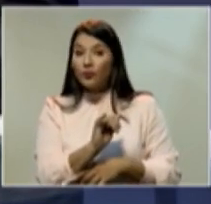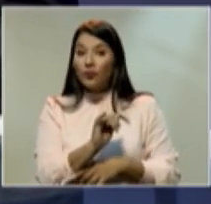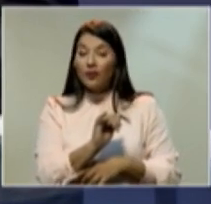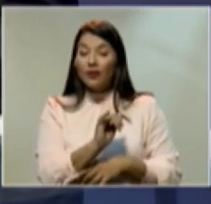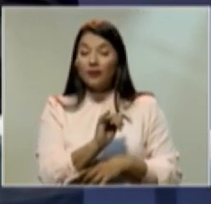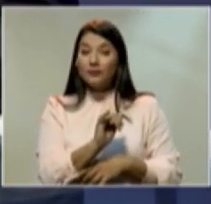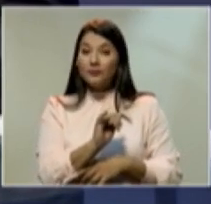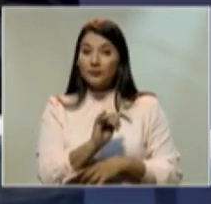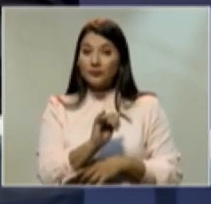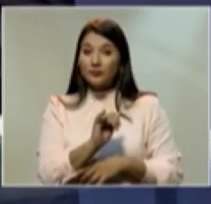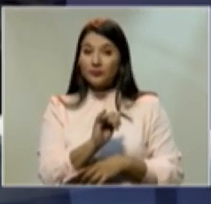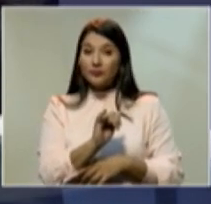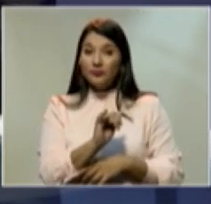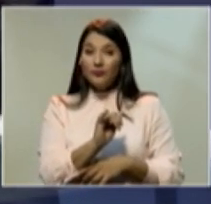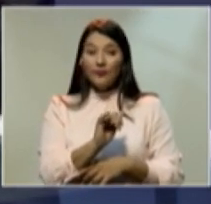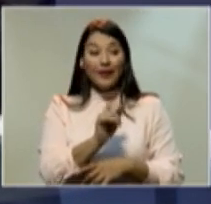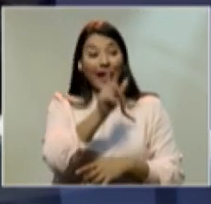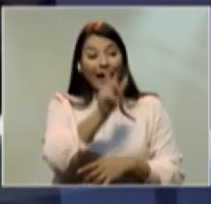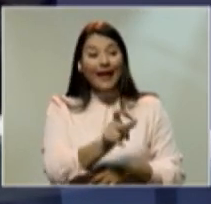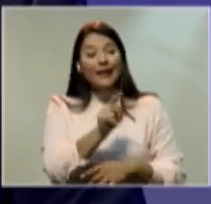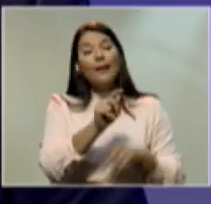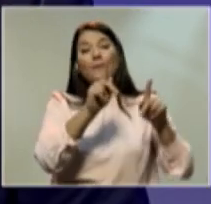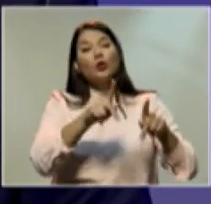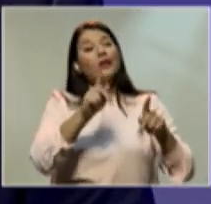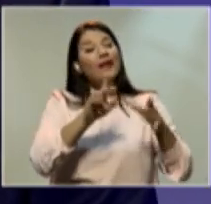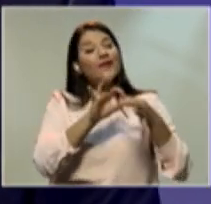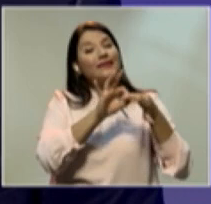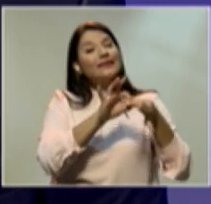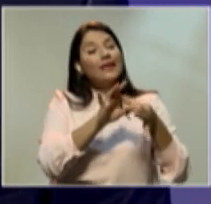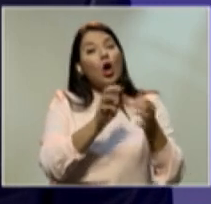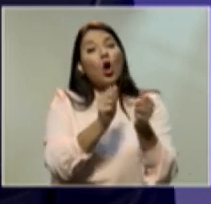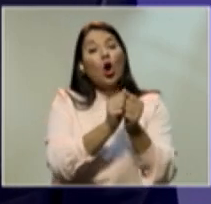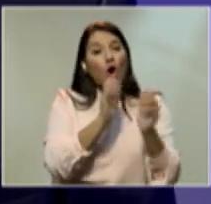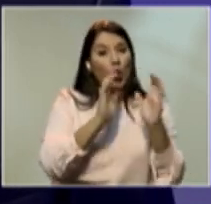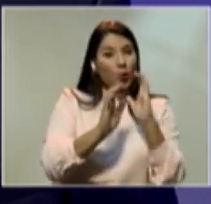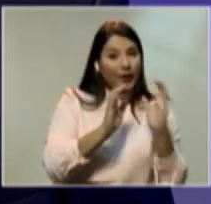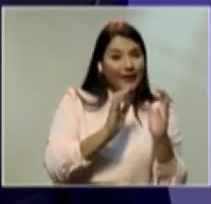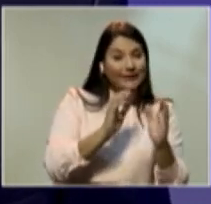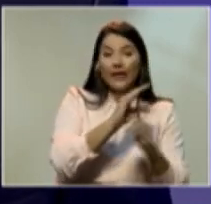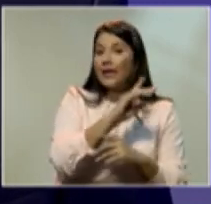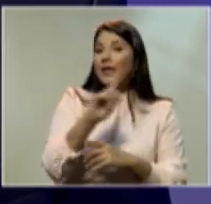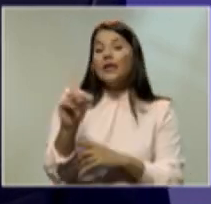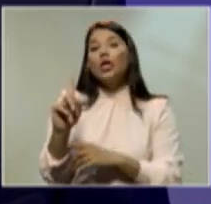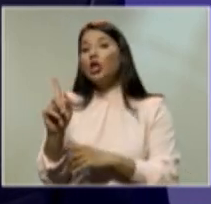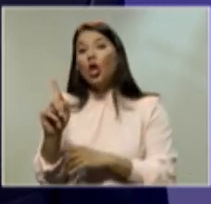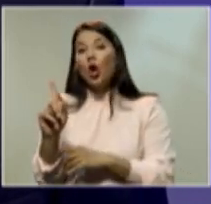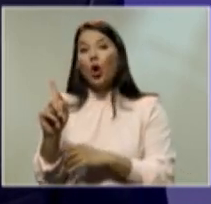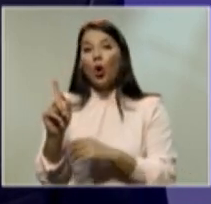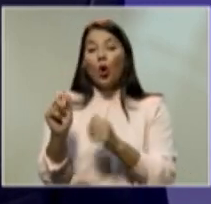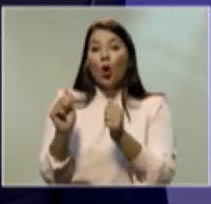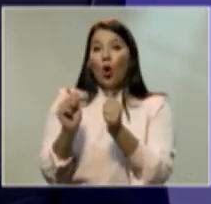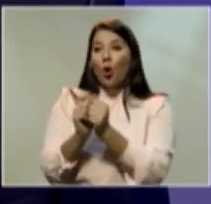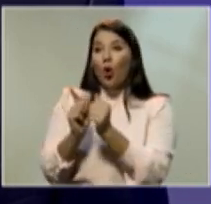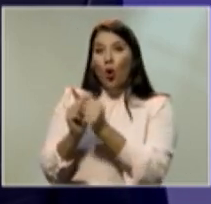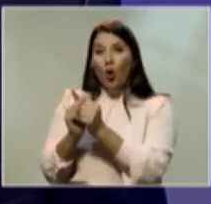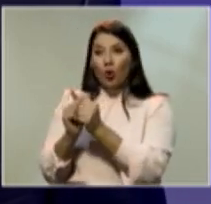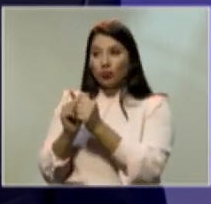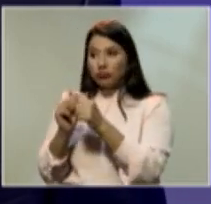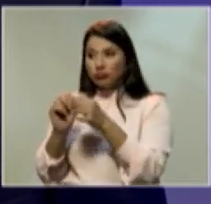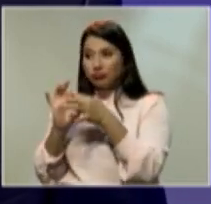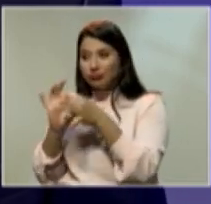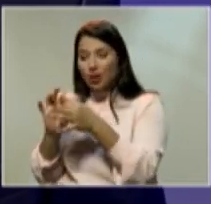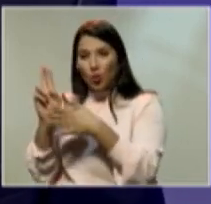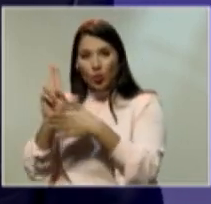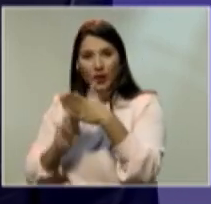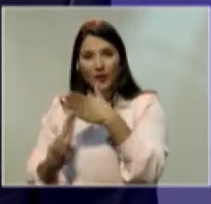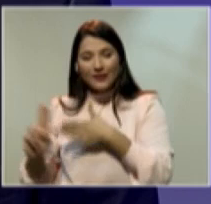ser más con los medios de comunicación y no necesariamente con el claustro universitario, porque su aporte tiene que